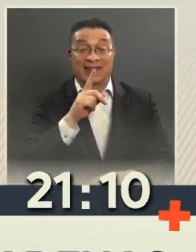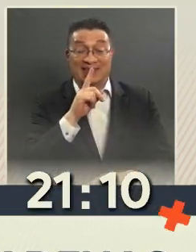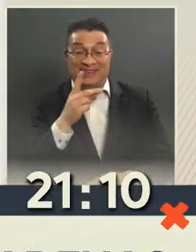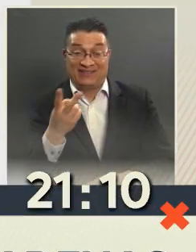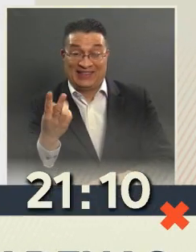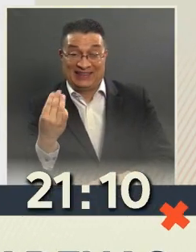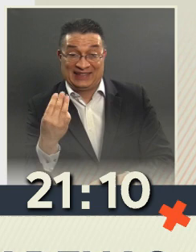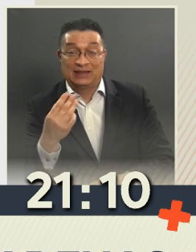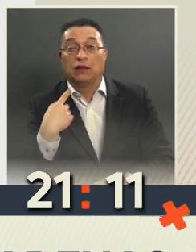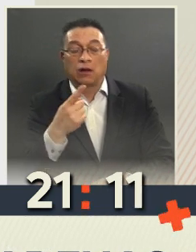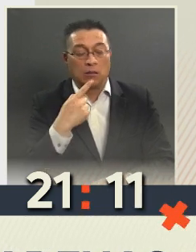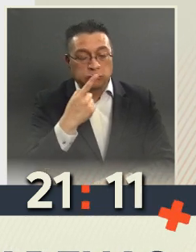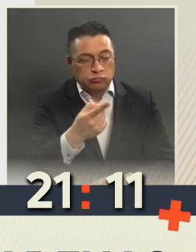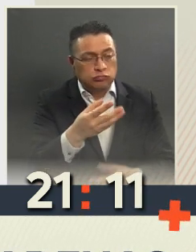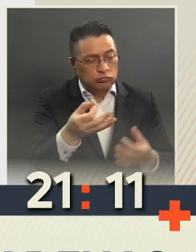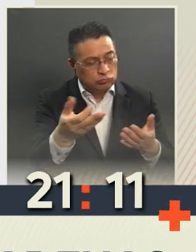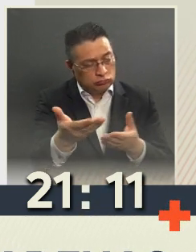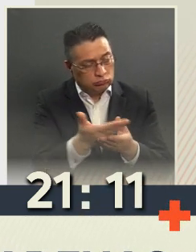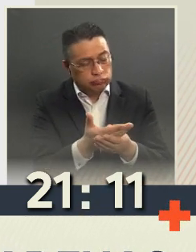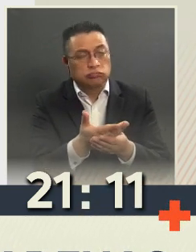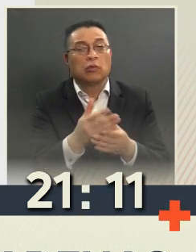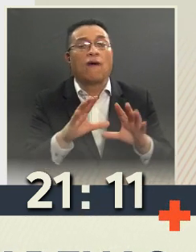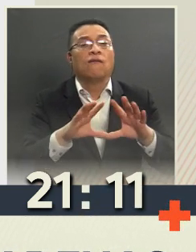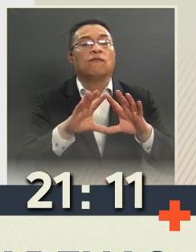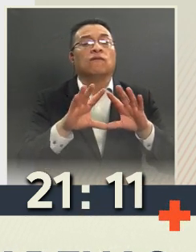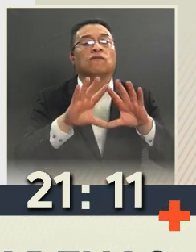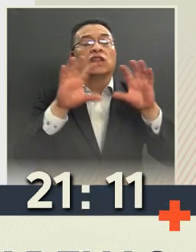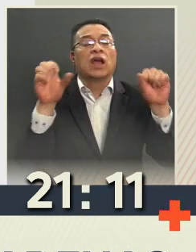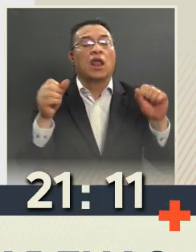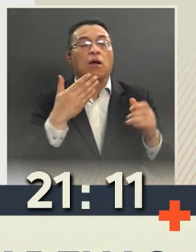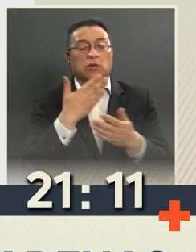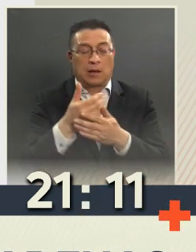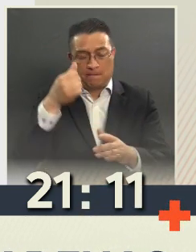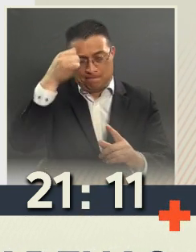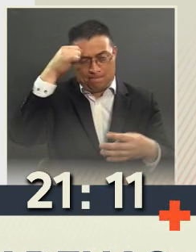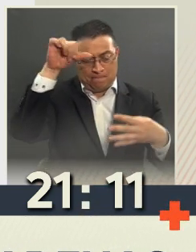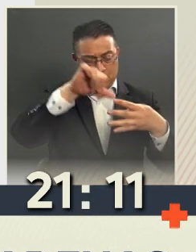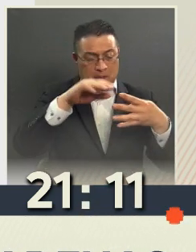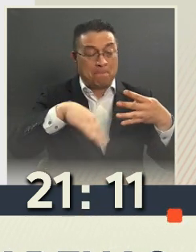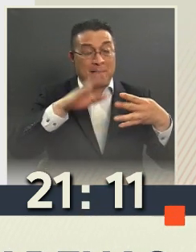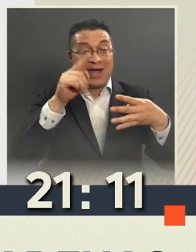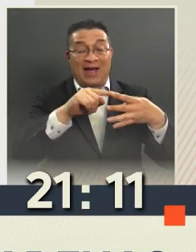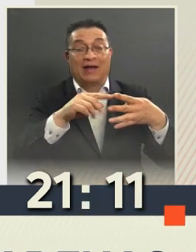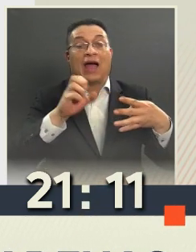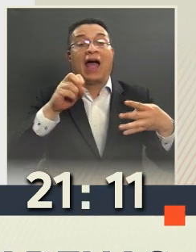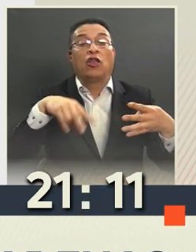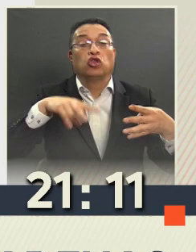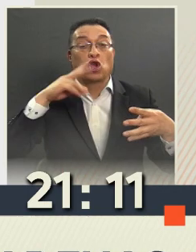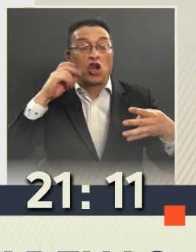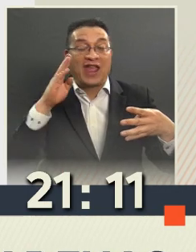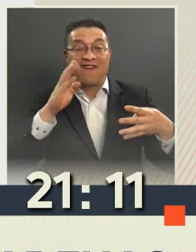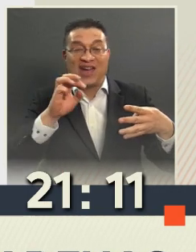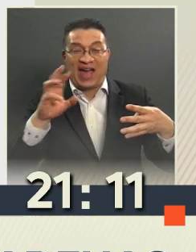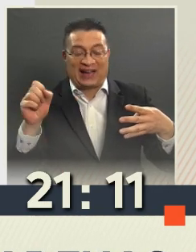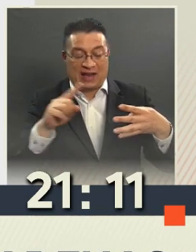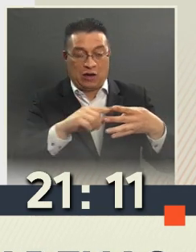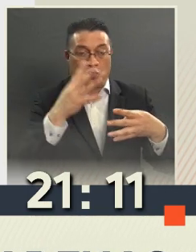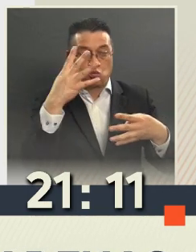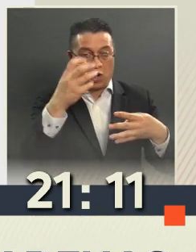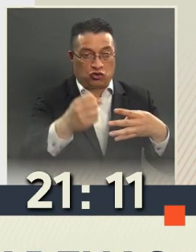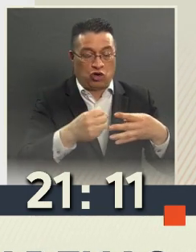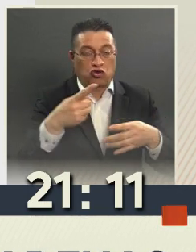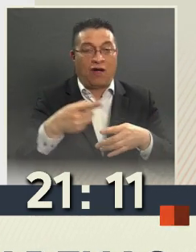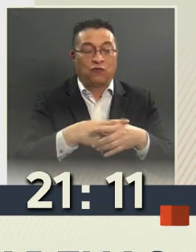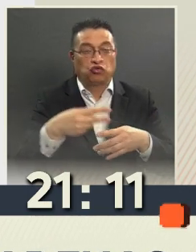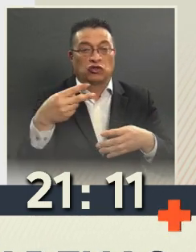exclusiva a la acusación presentada por la fiscalía. Las penas más altas corresponden al caso de Antonia Barra, 4 años por abuso sexual